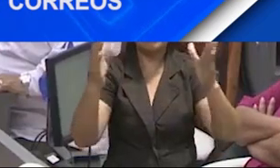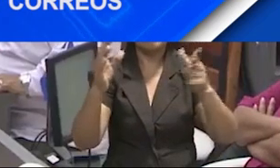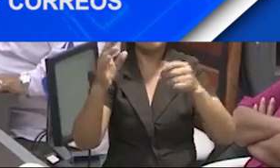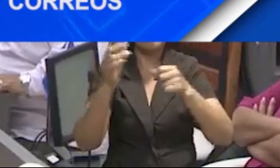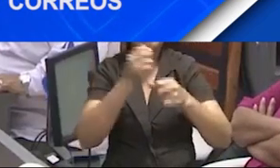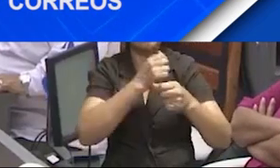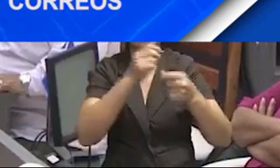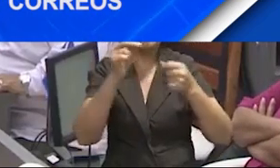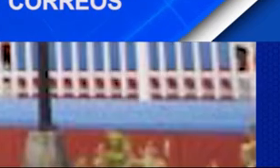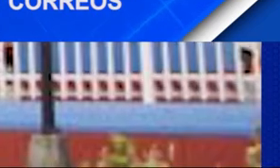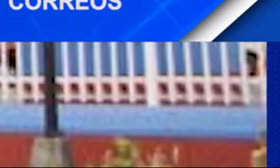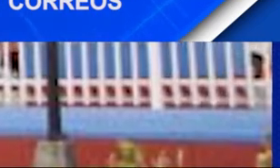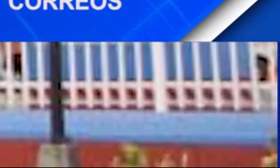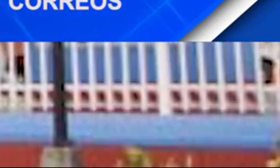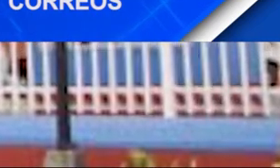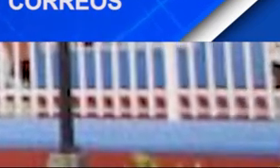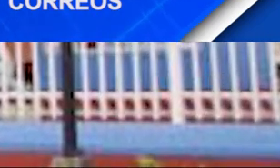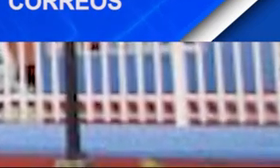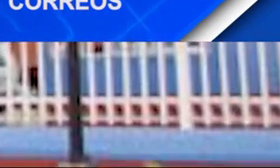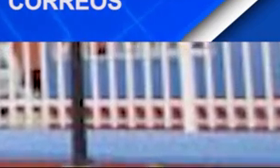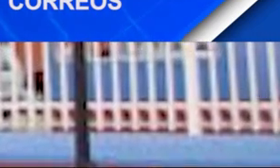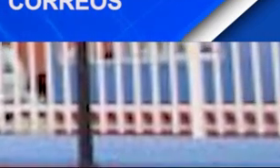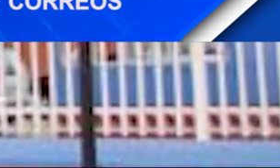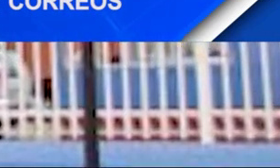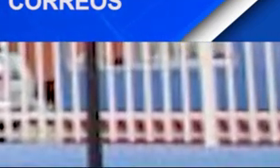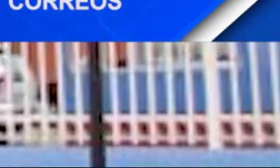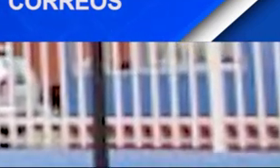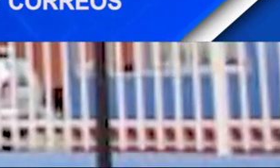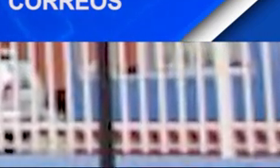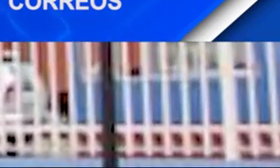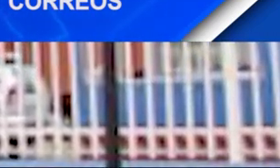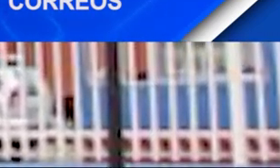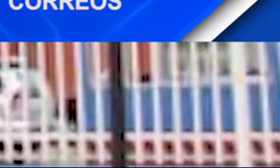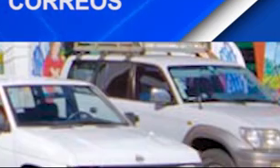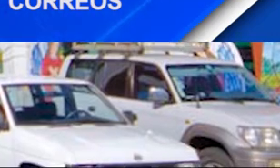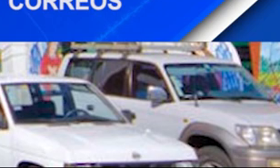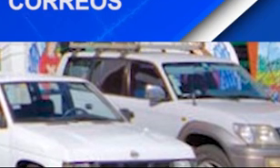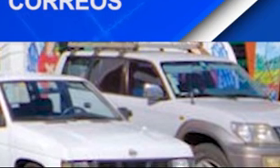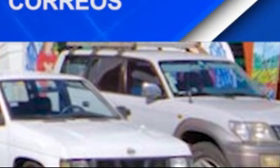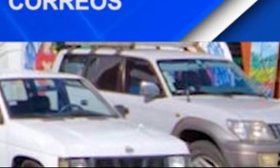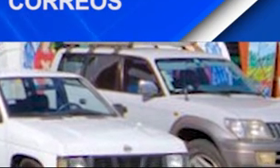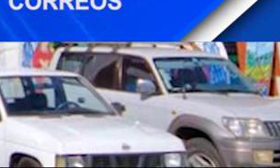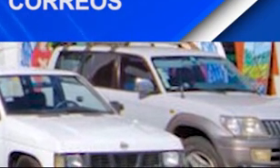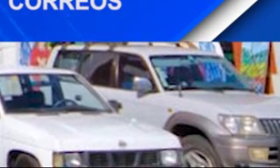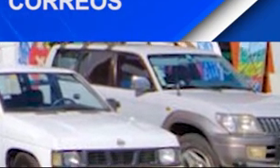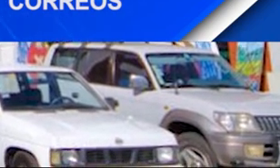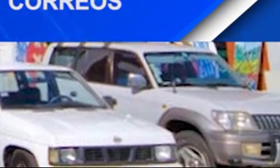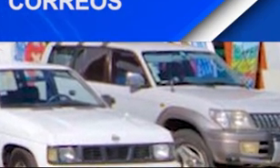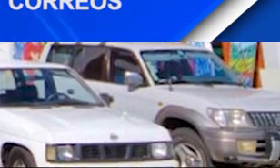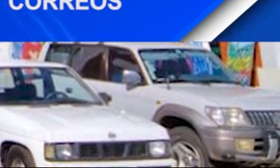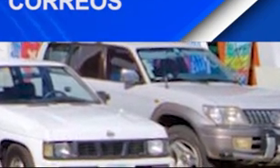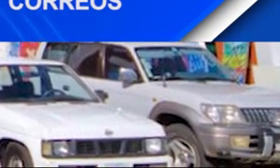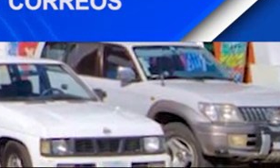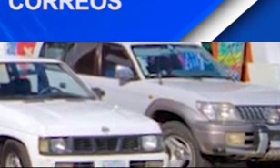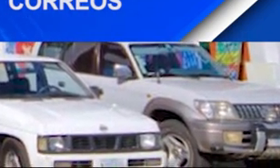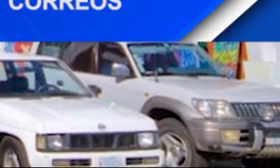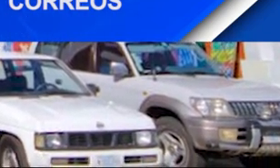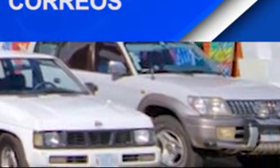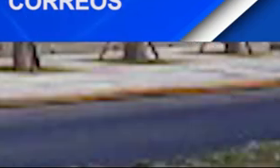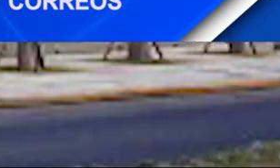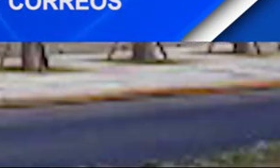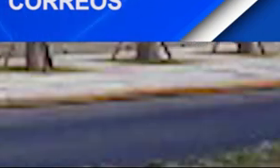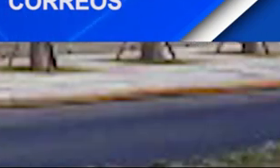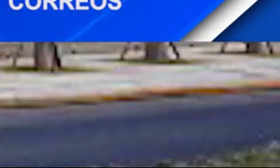cabo actualmente. También se incluyen términos actuales de tecnologías de la información y las comunicaciones.